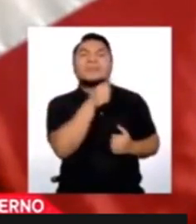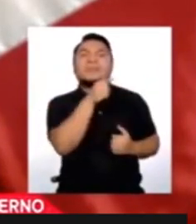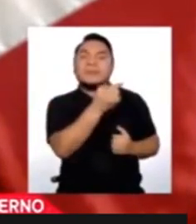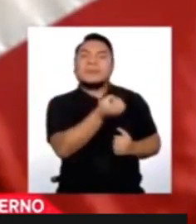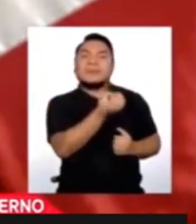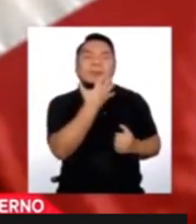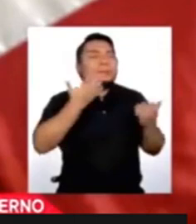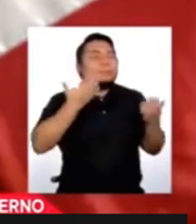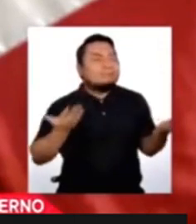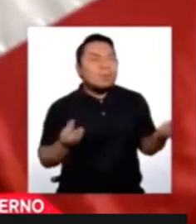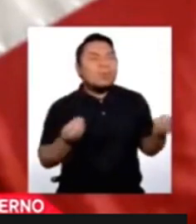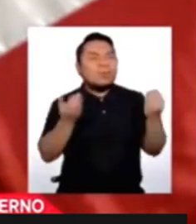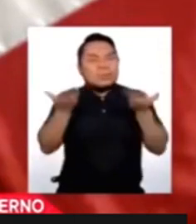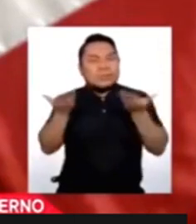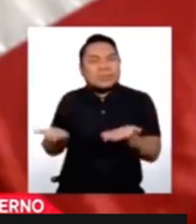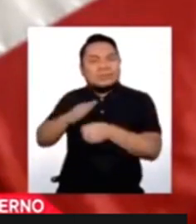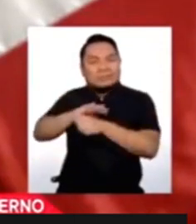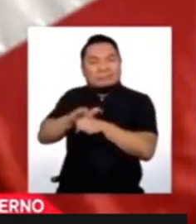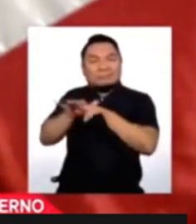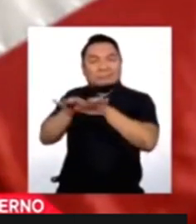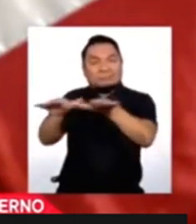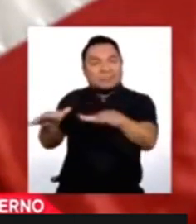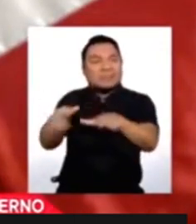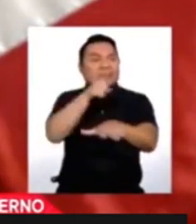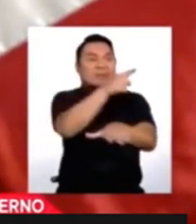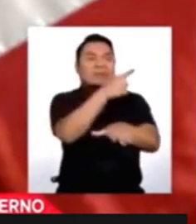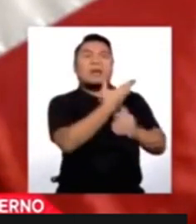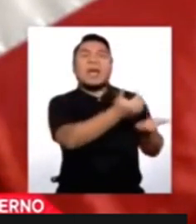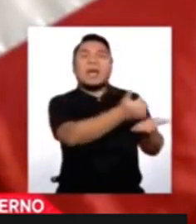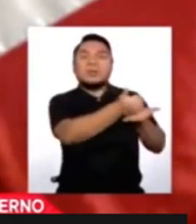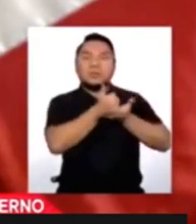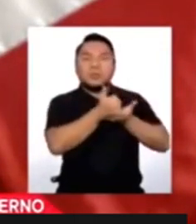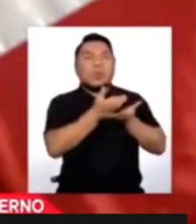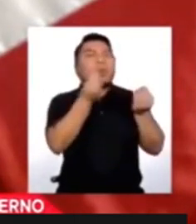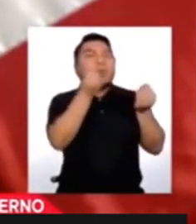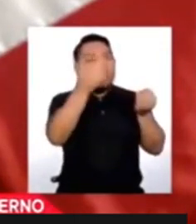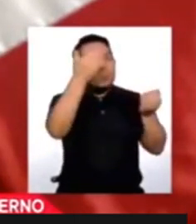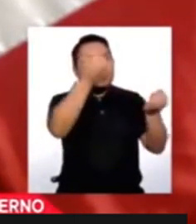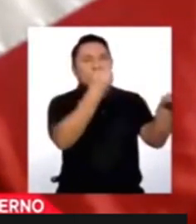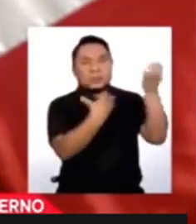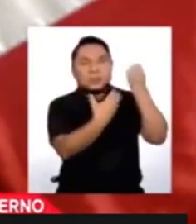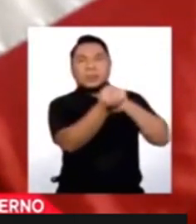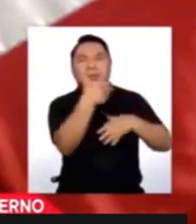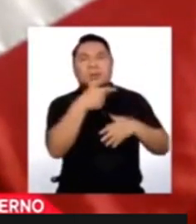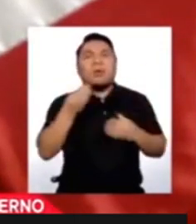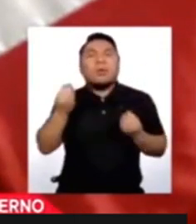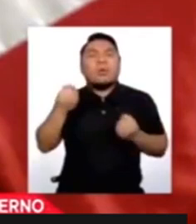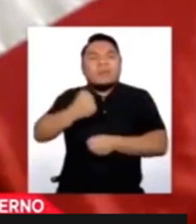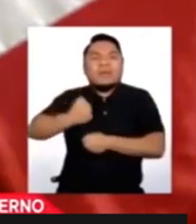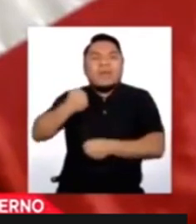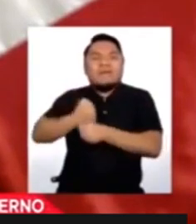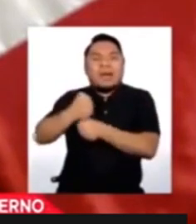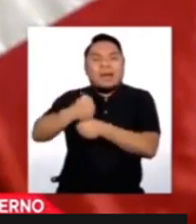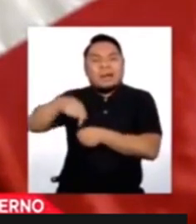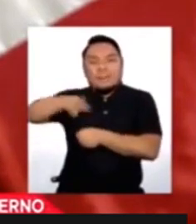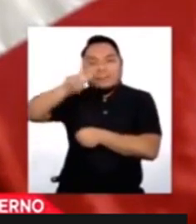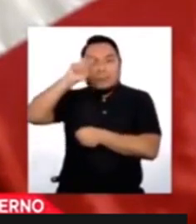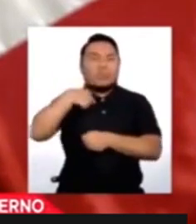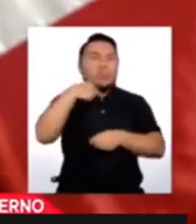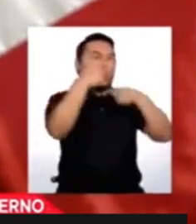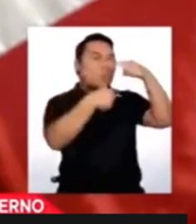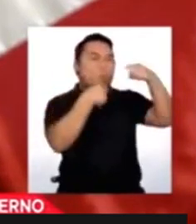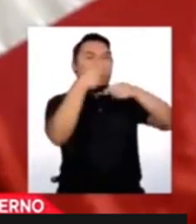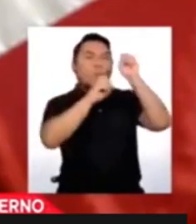las características de esta pandemia y cuál es el enfoque que le estamos dando aquí en el Perú, el